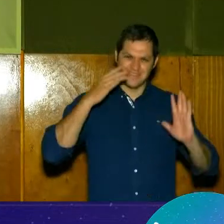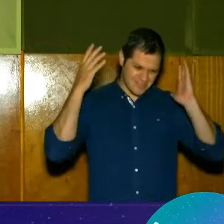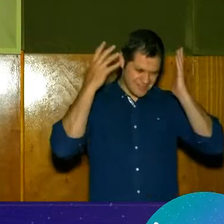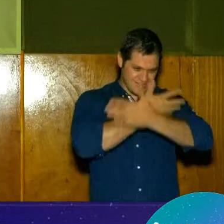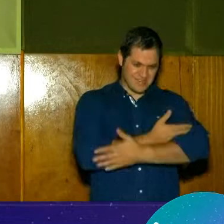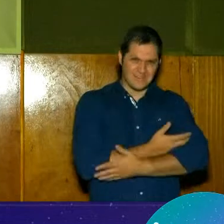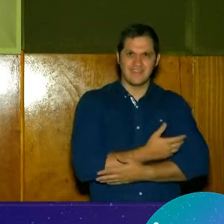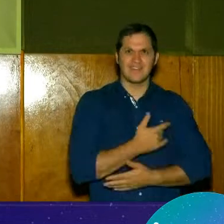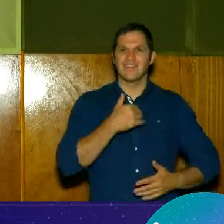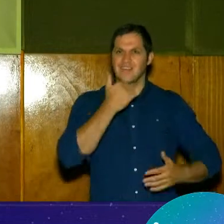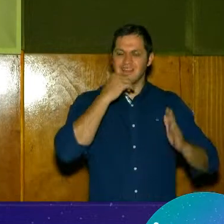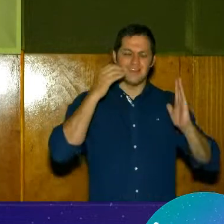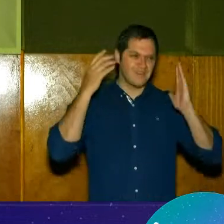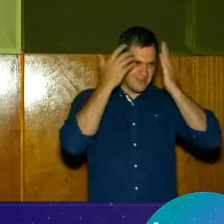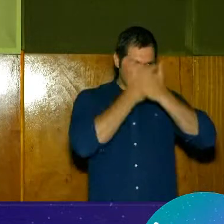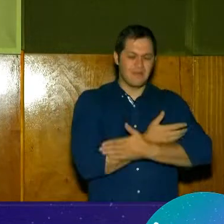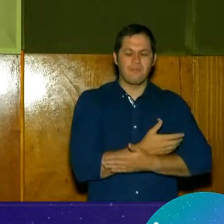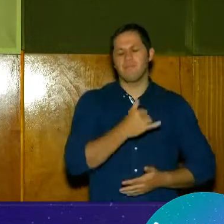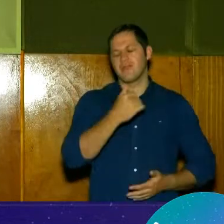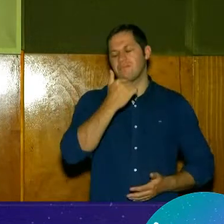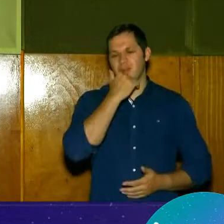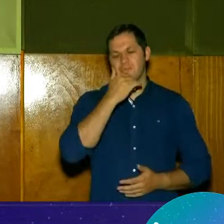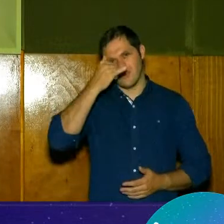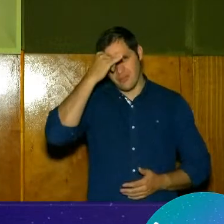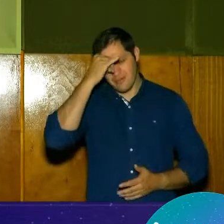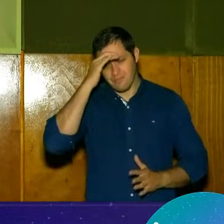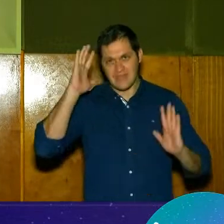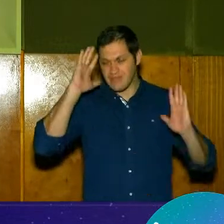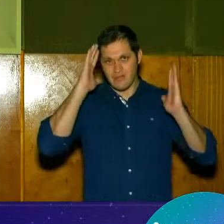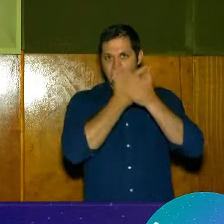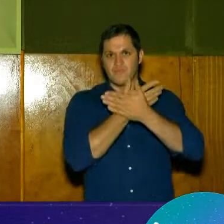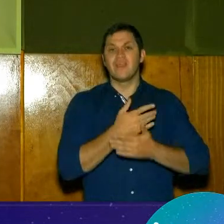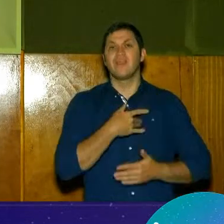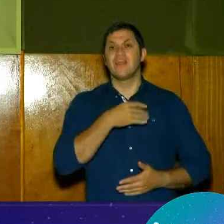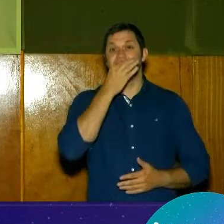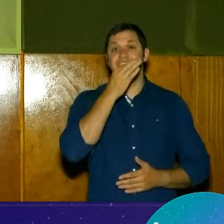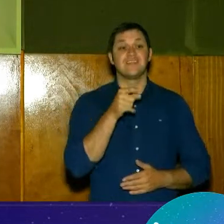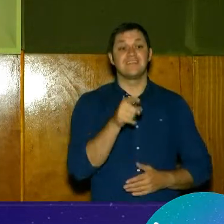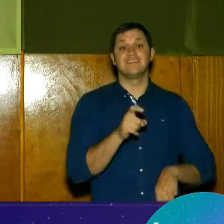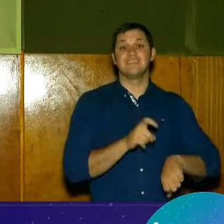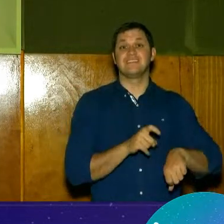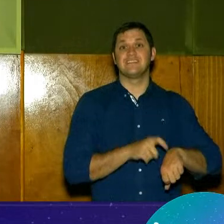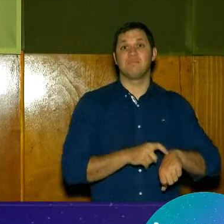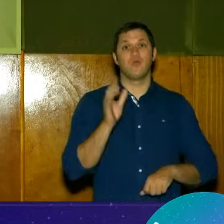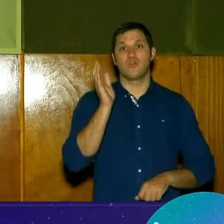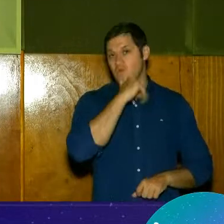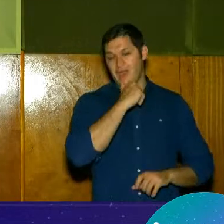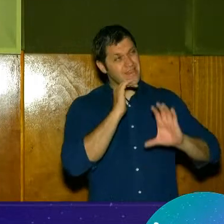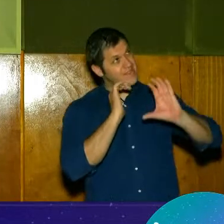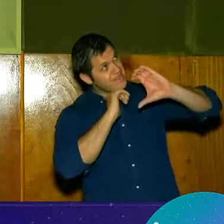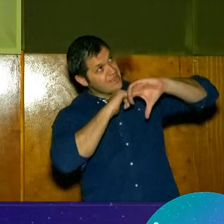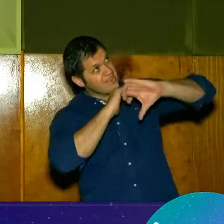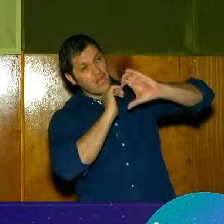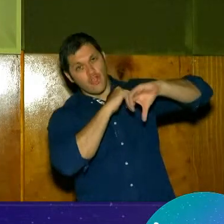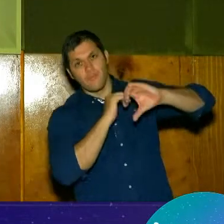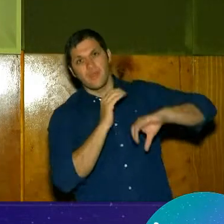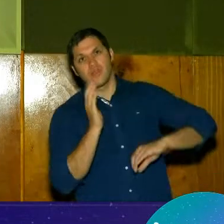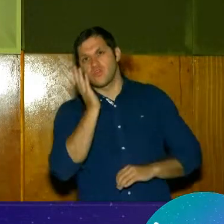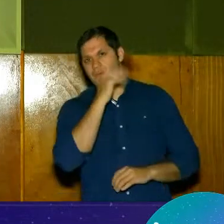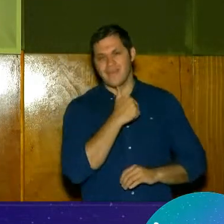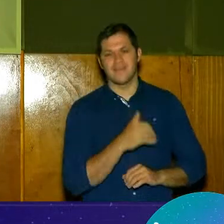super estoy contándoles toda la historia mal en la época de tycho brahé de sofía no había telescopio perdón